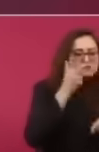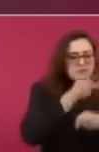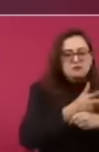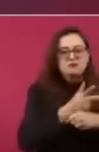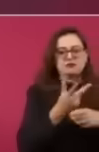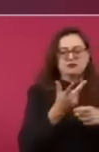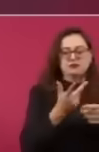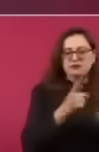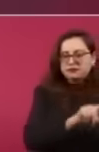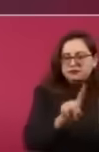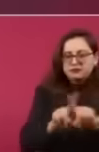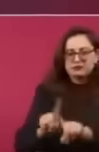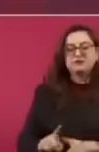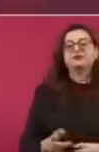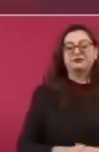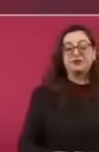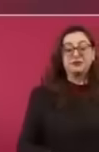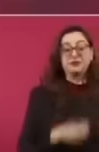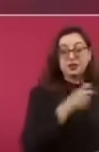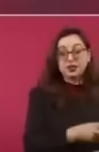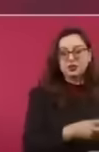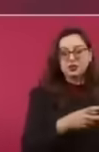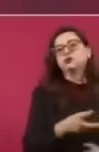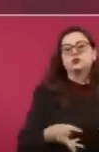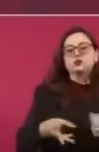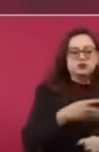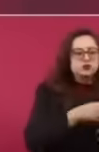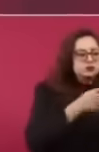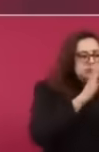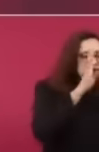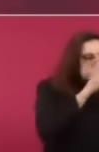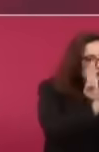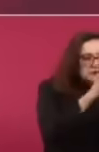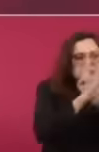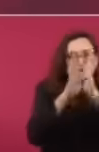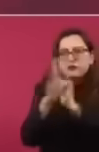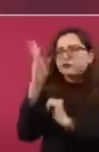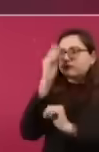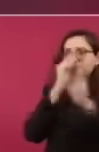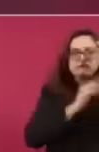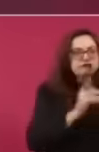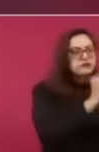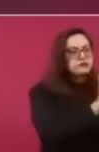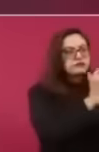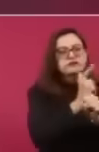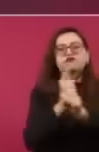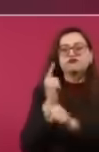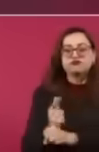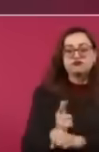poder, y el poder es una tentación. El poder atonta a los inteligentes y a los